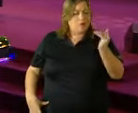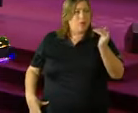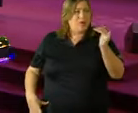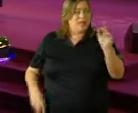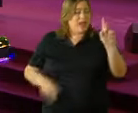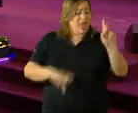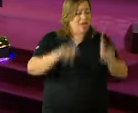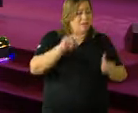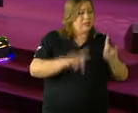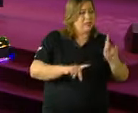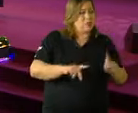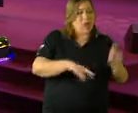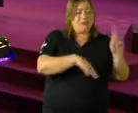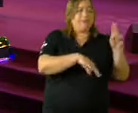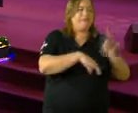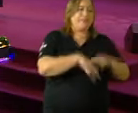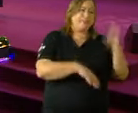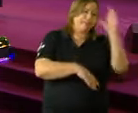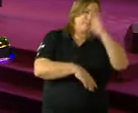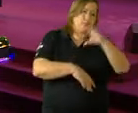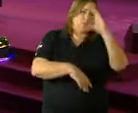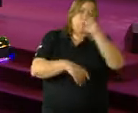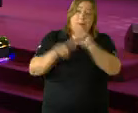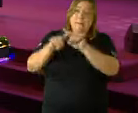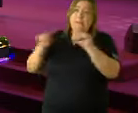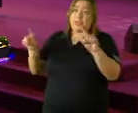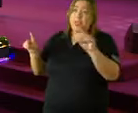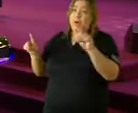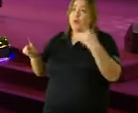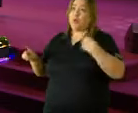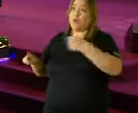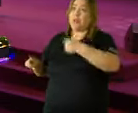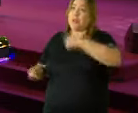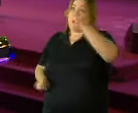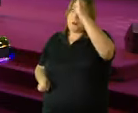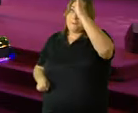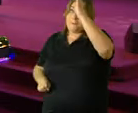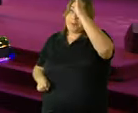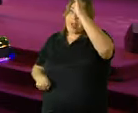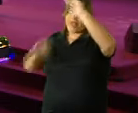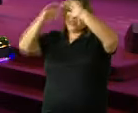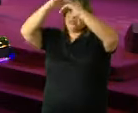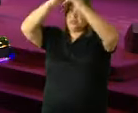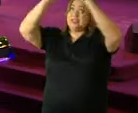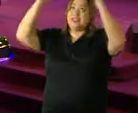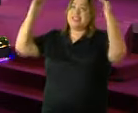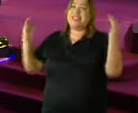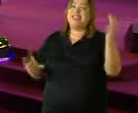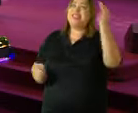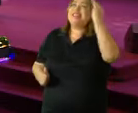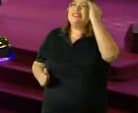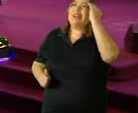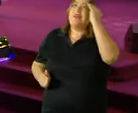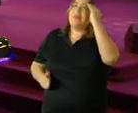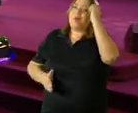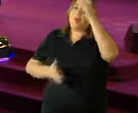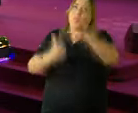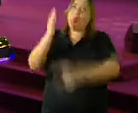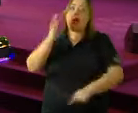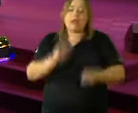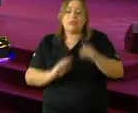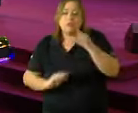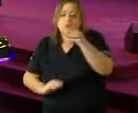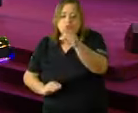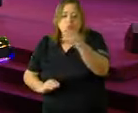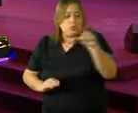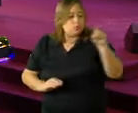buscan todas estas cosas, pero vuestro Padre Celestial sabe de qué tenéis necesidad.